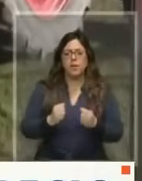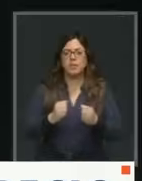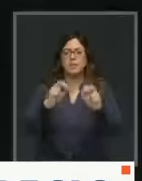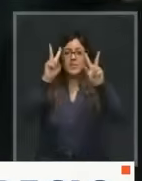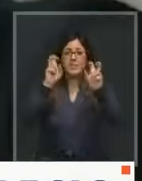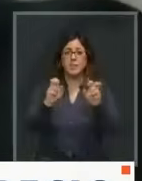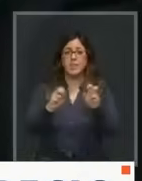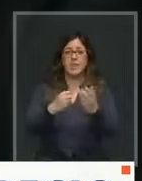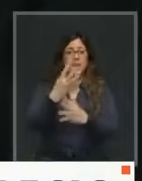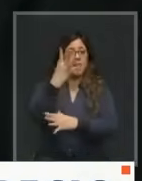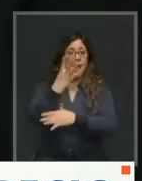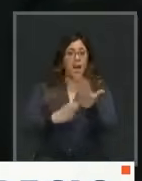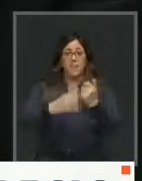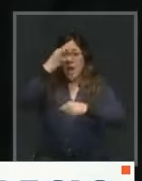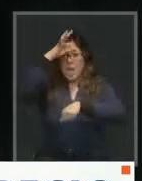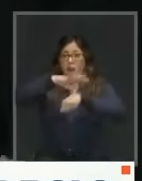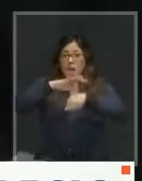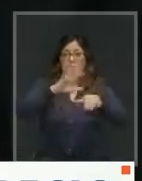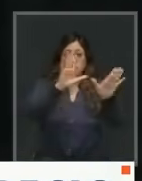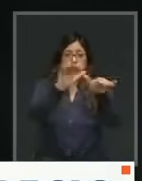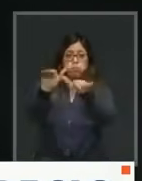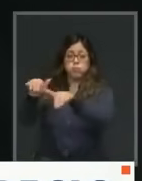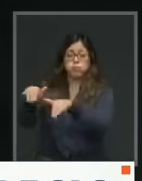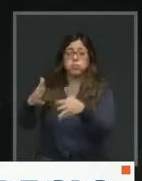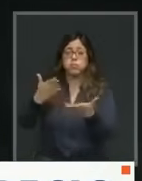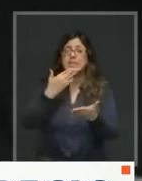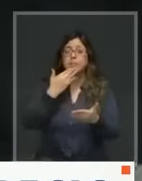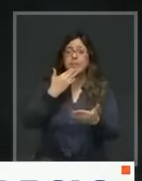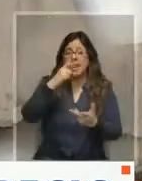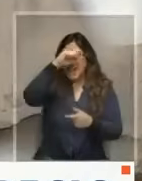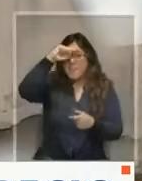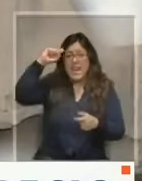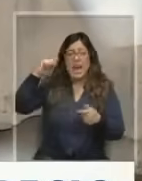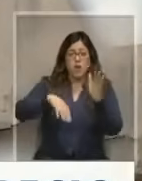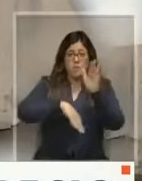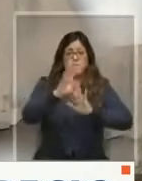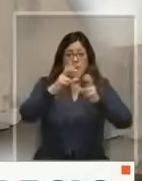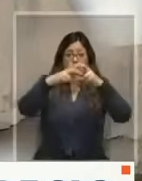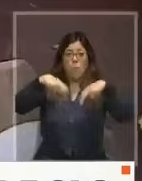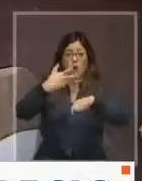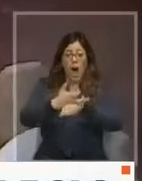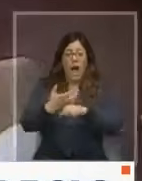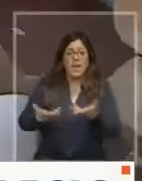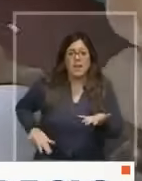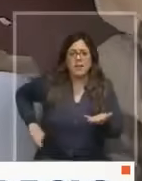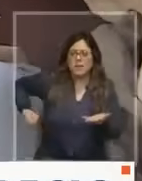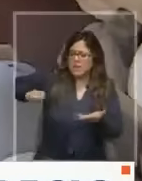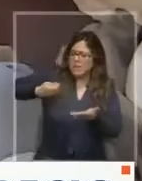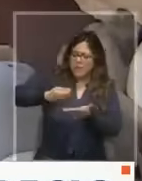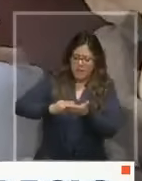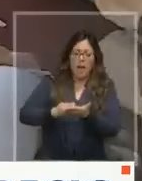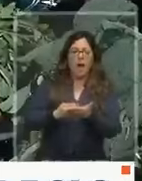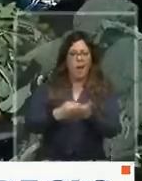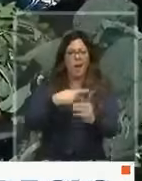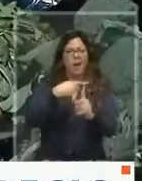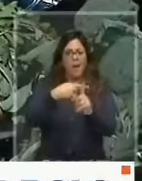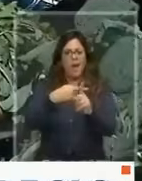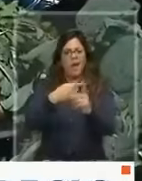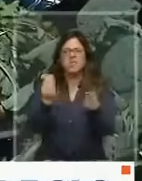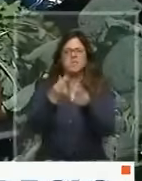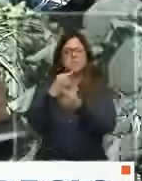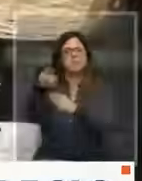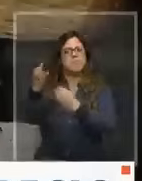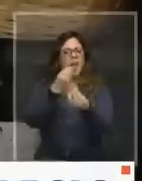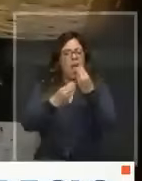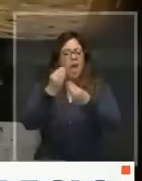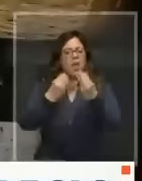de la gripe aviar en Chile y que en el verano aumenta la producción, el escenario para nuestros bolsillos es favorable. ¿Qué pasa con otros